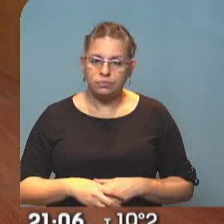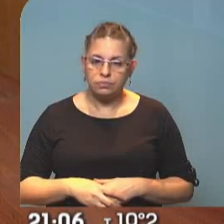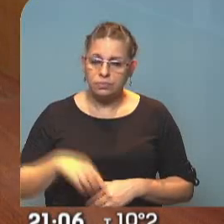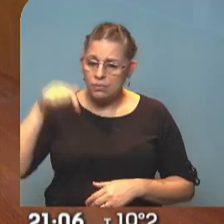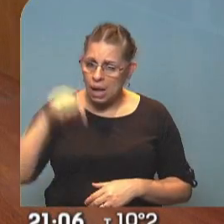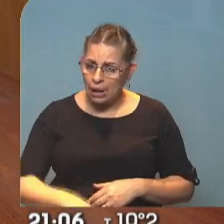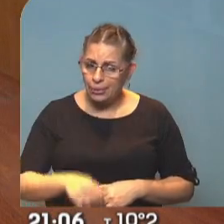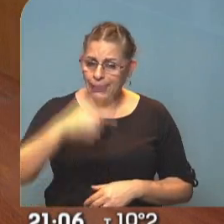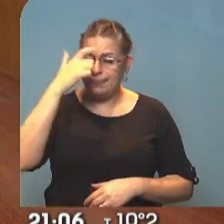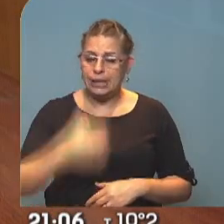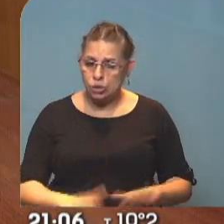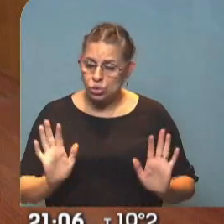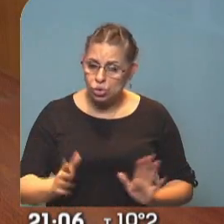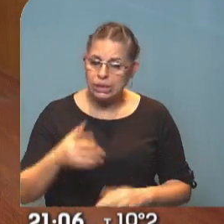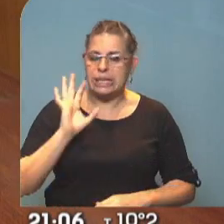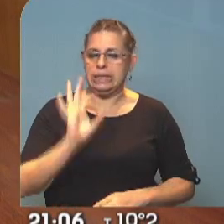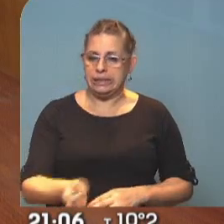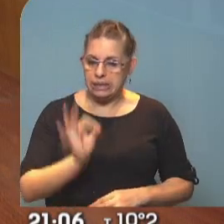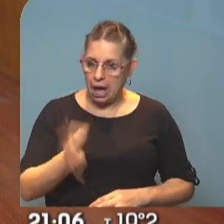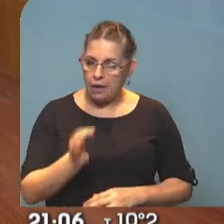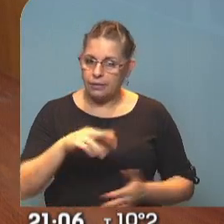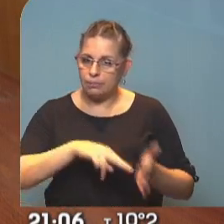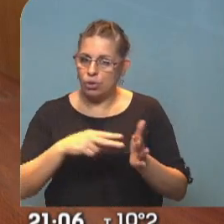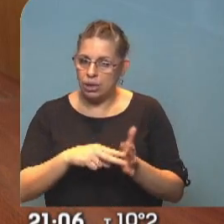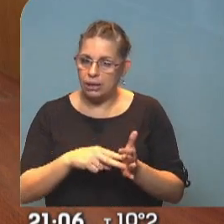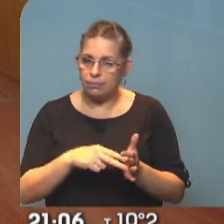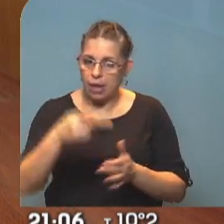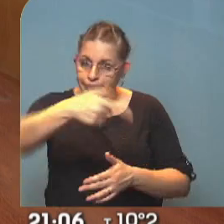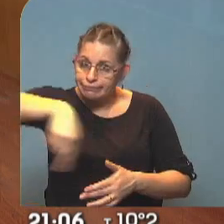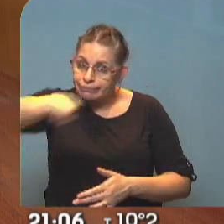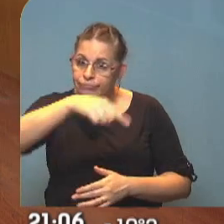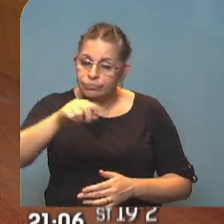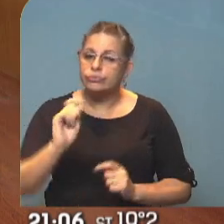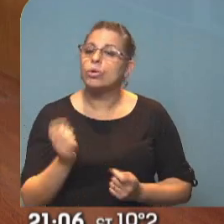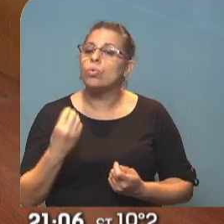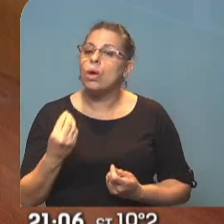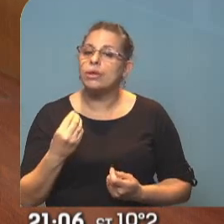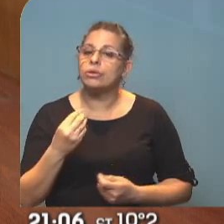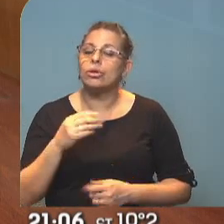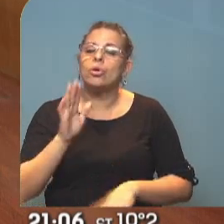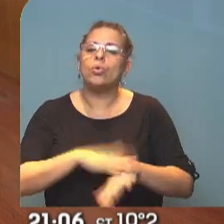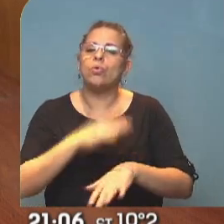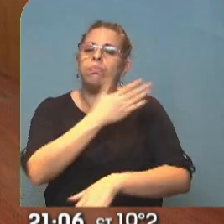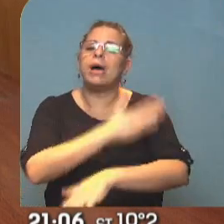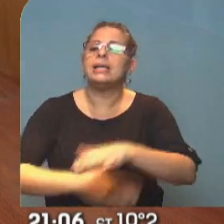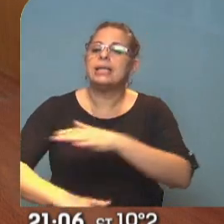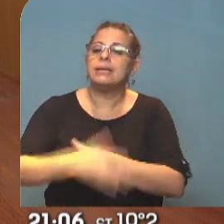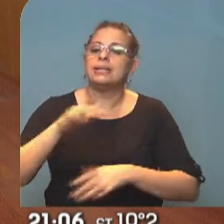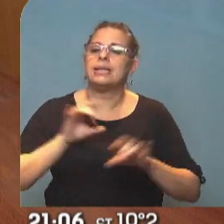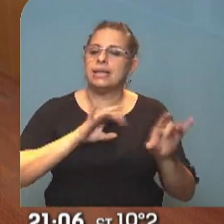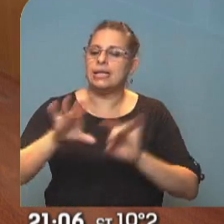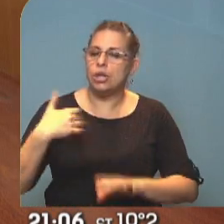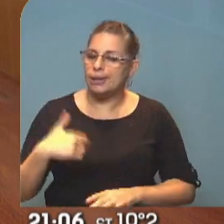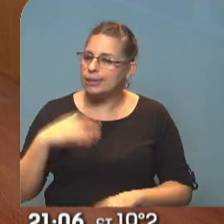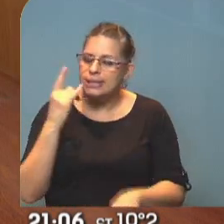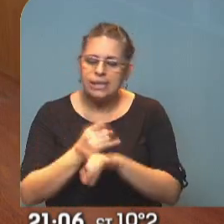A esta altura uno está plenamente convencido que el problema de ellos es cuando viste la camiseta de la selección argentina, ¿no? Goleadores